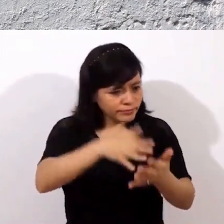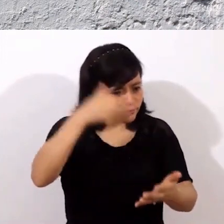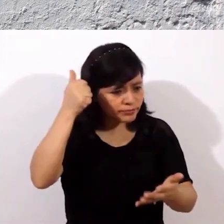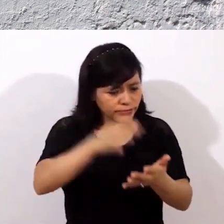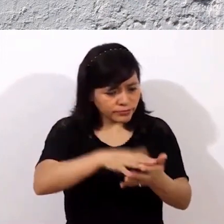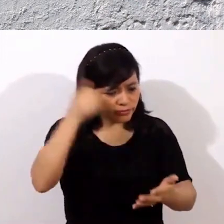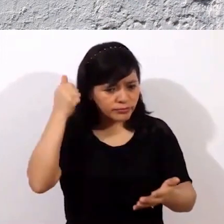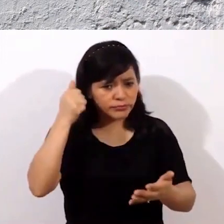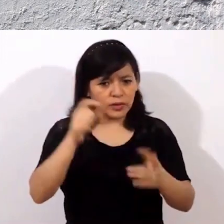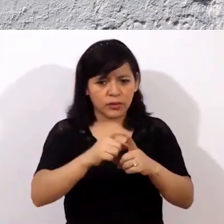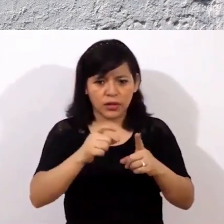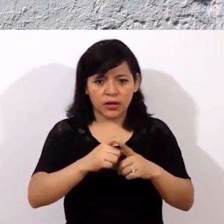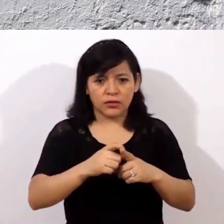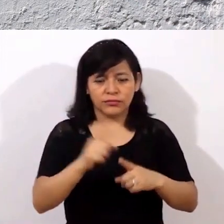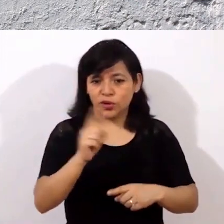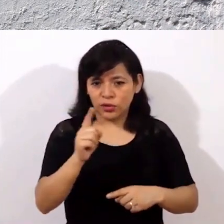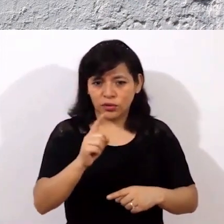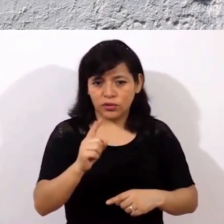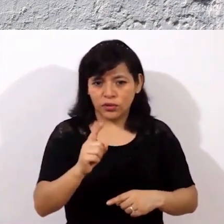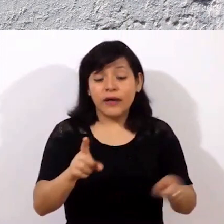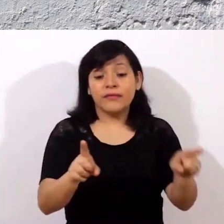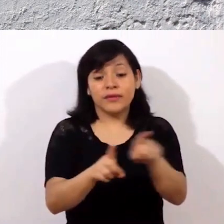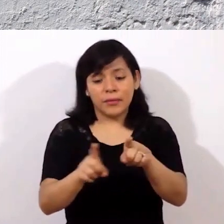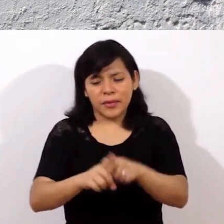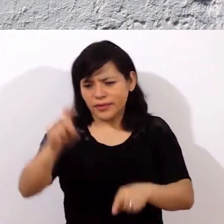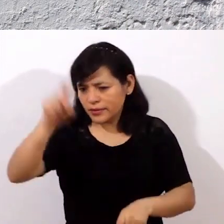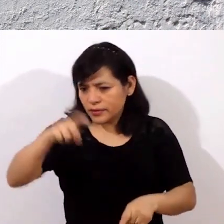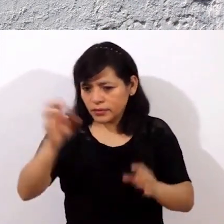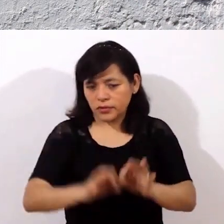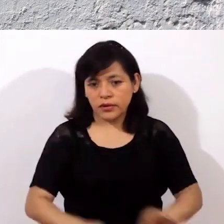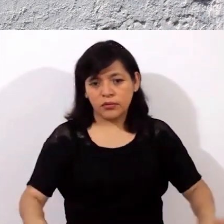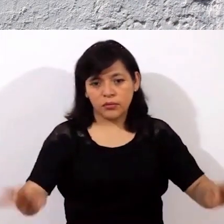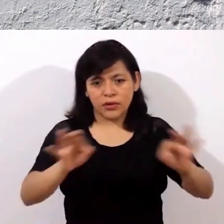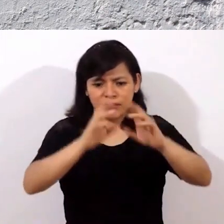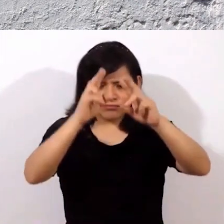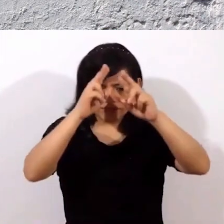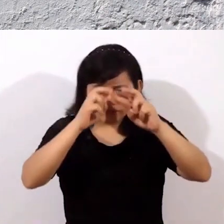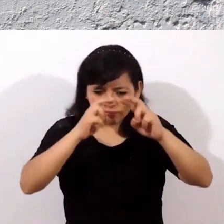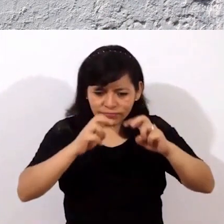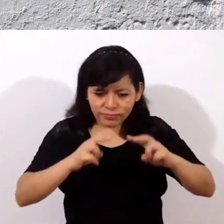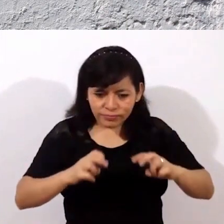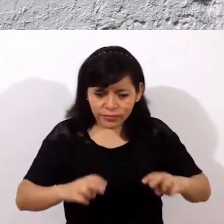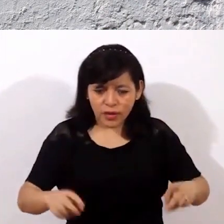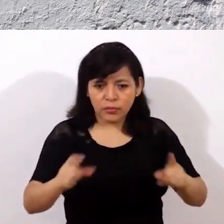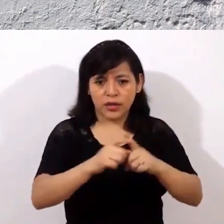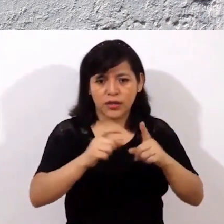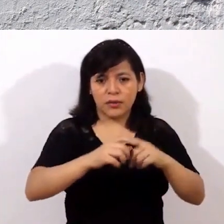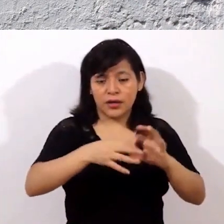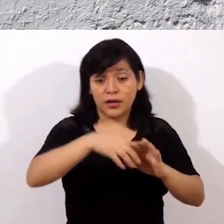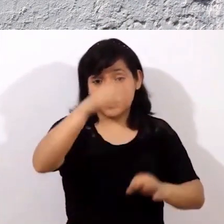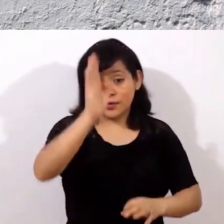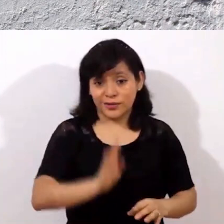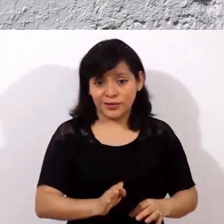enseñaron tal vez en nuestros tiempos antiguos de escuela dominical, tenemos que rumiar la palabra, tenemos